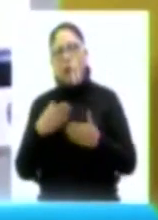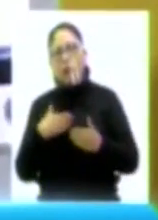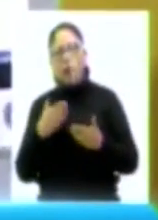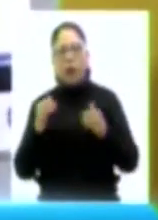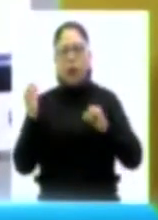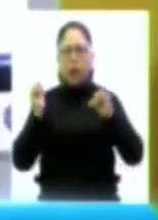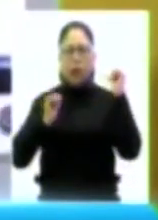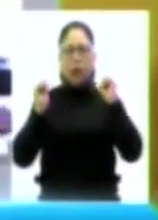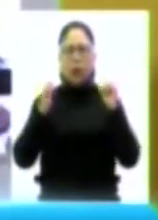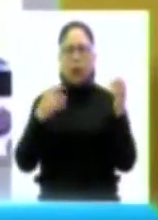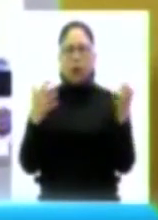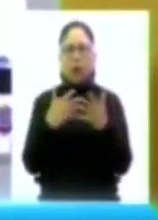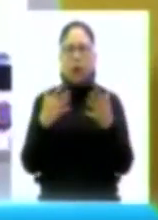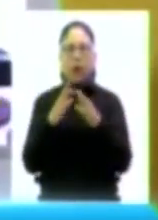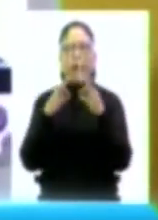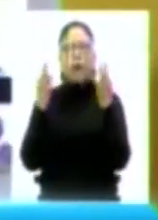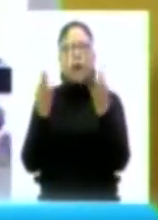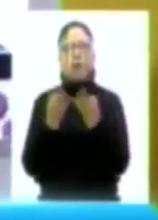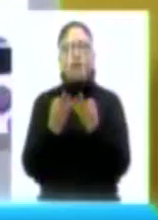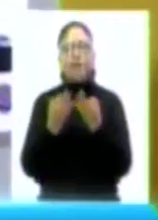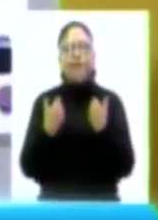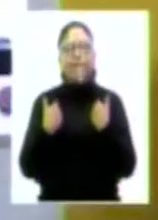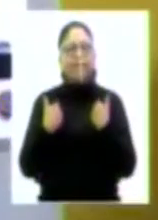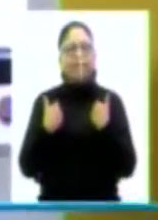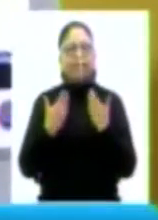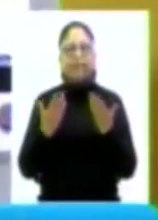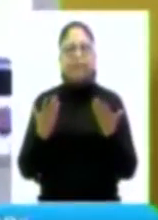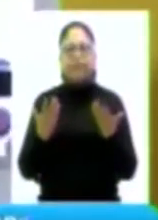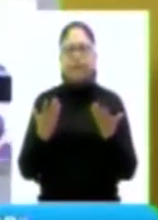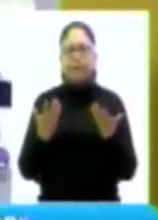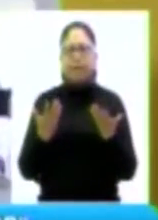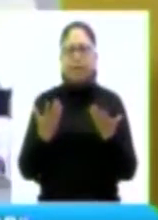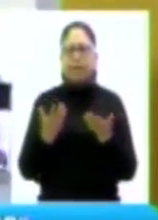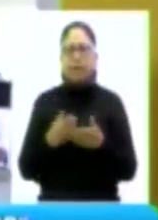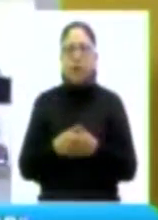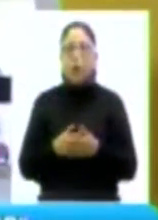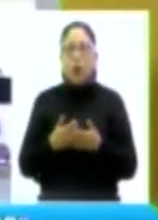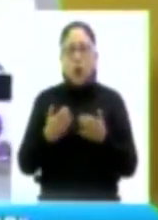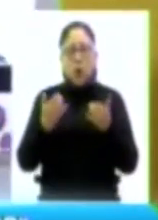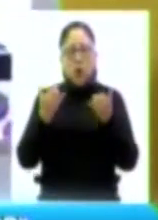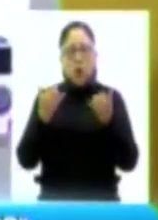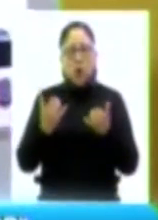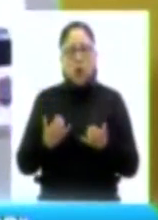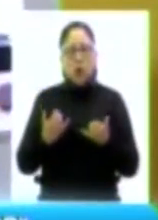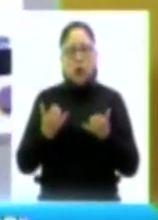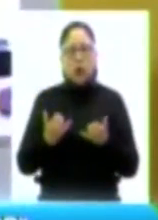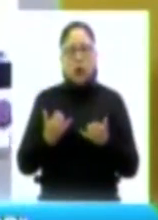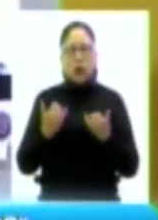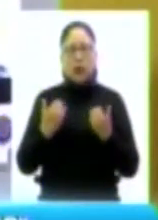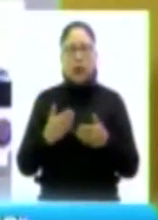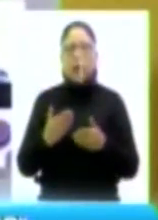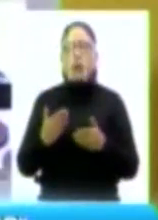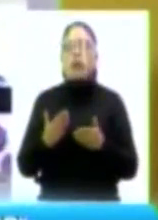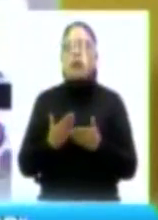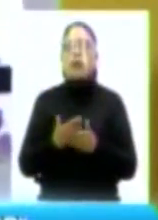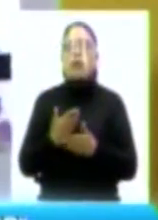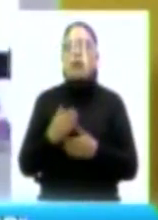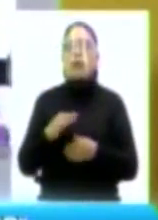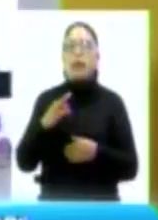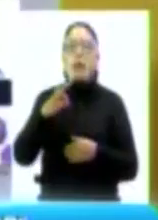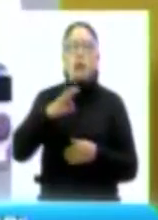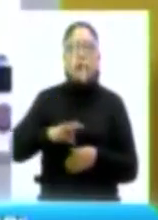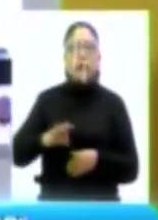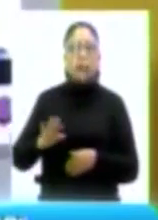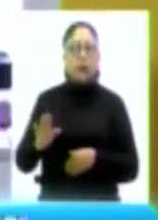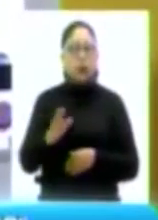generaba miedo en las familias. Nadie sabía qué tenía que hacer. Hoy día, esta es una gran ventaja, porque es